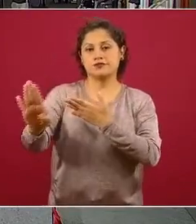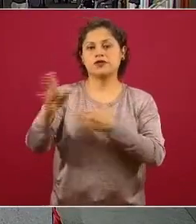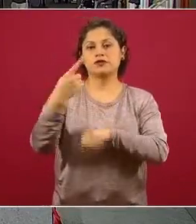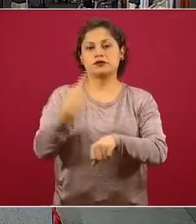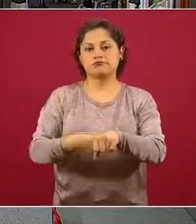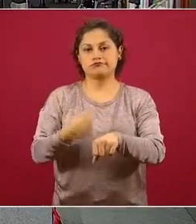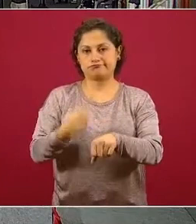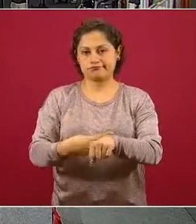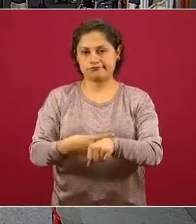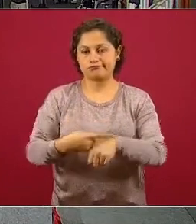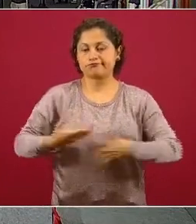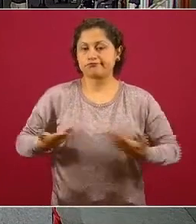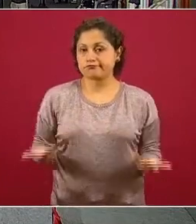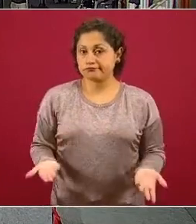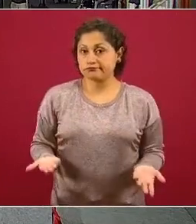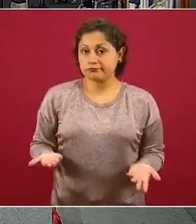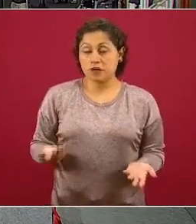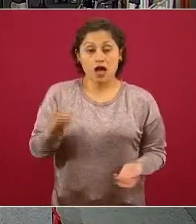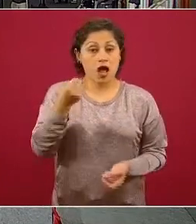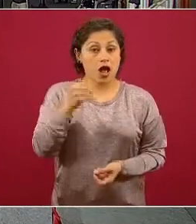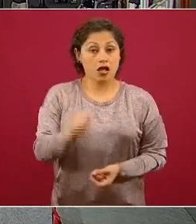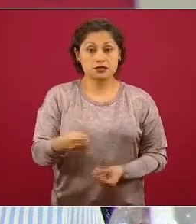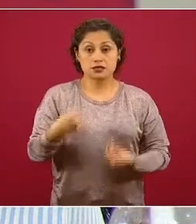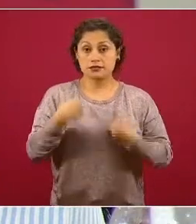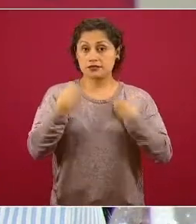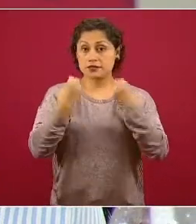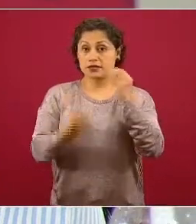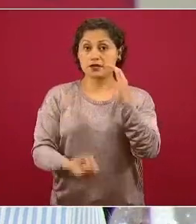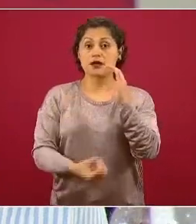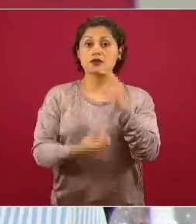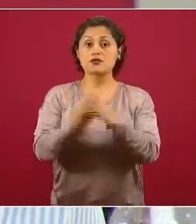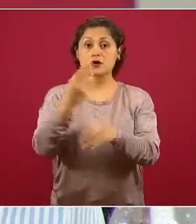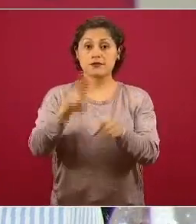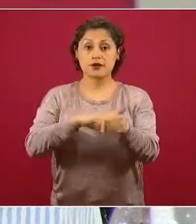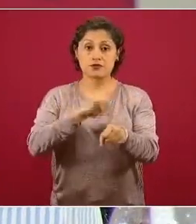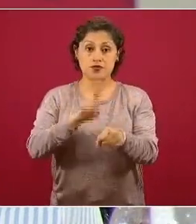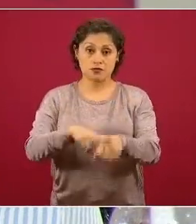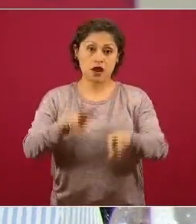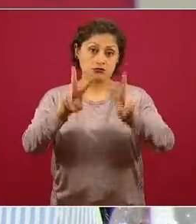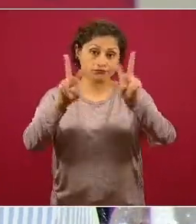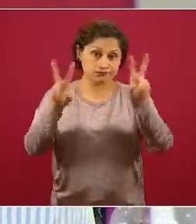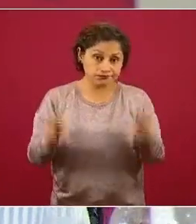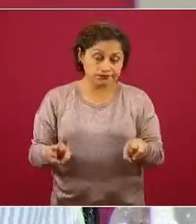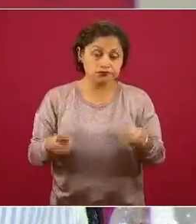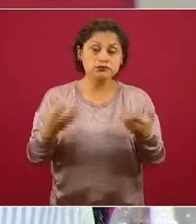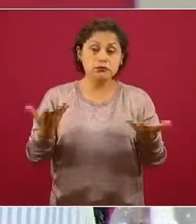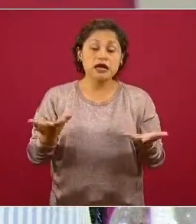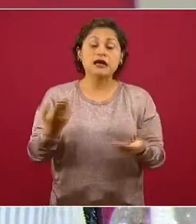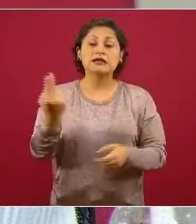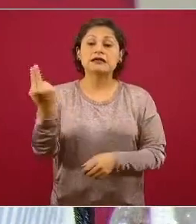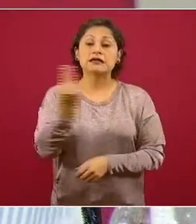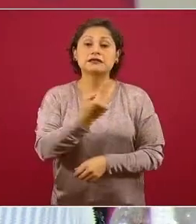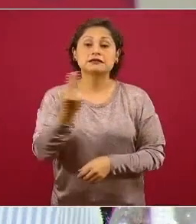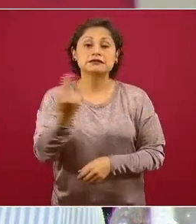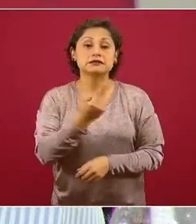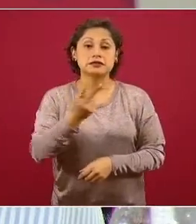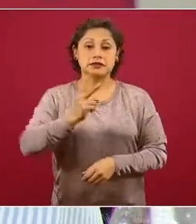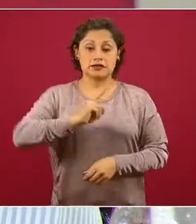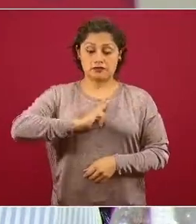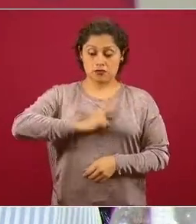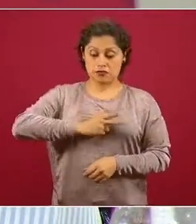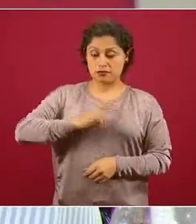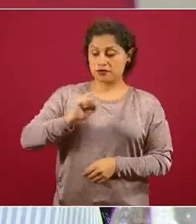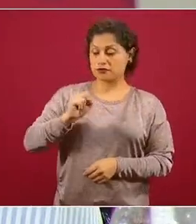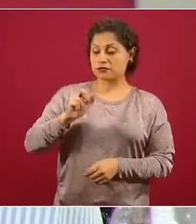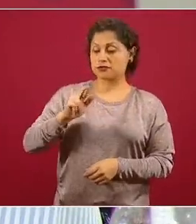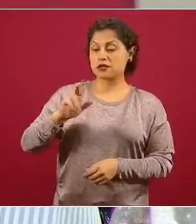que convivir en esta nueva normalidad con el SARS-CoV-2. El chiste es hacerlo, como